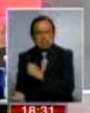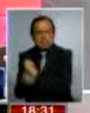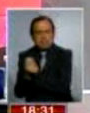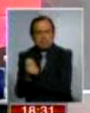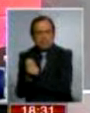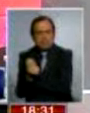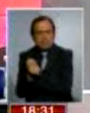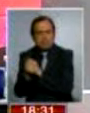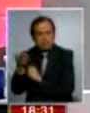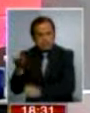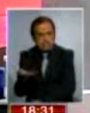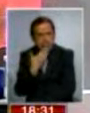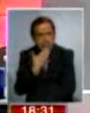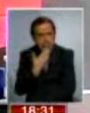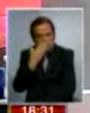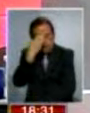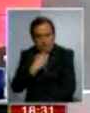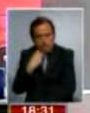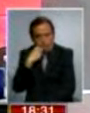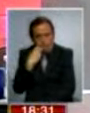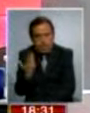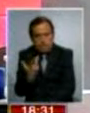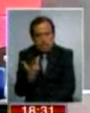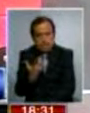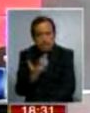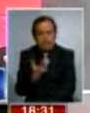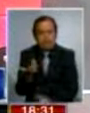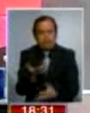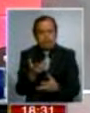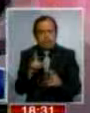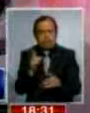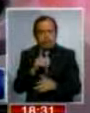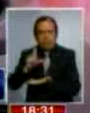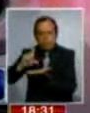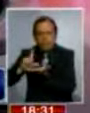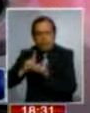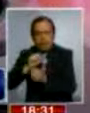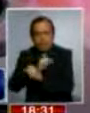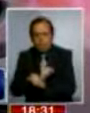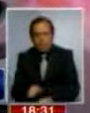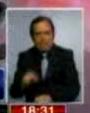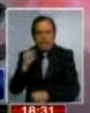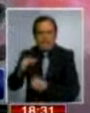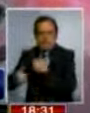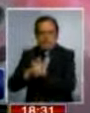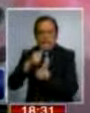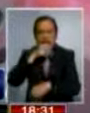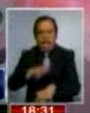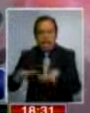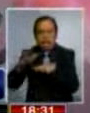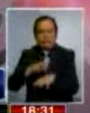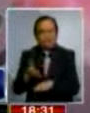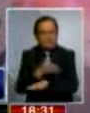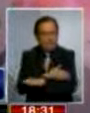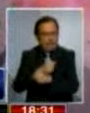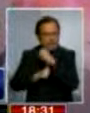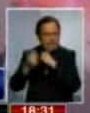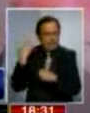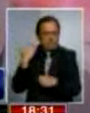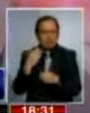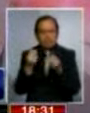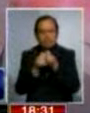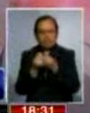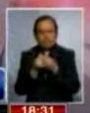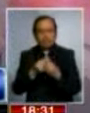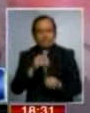si no fueran, coronel, seres humanos. Exactamente. Entonces, no pueden estar bajo la condenación, así de simple. Hace 4 años atrás, donde hubo un tsunami de grandes proporciones en muchas zonas